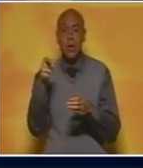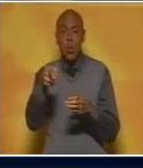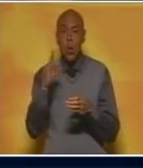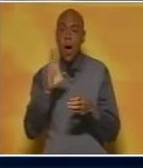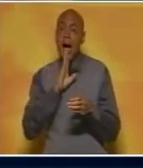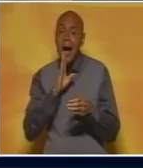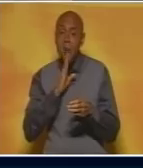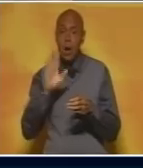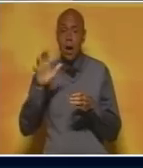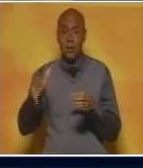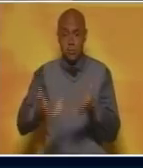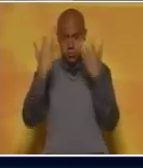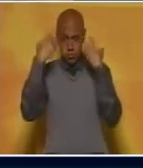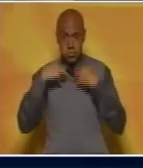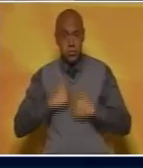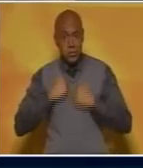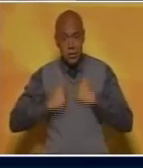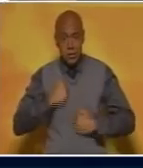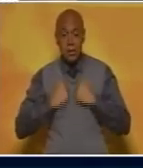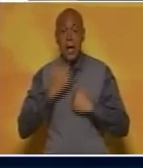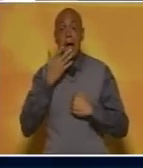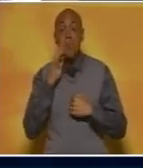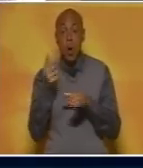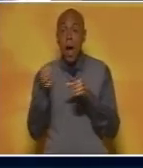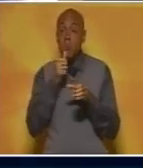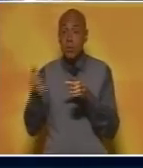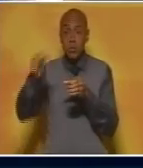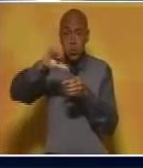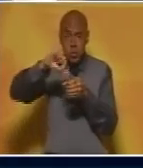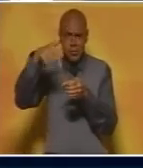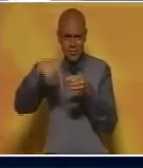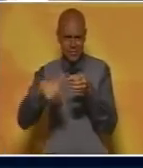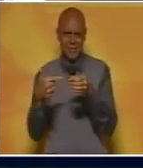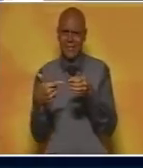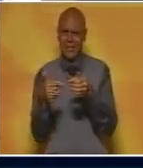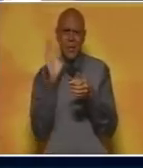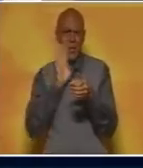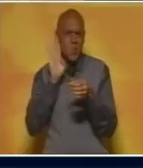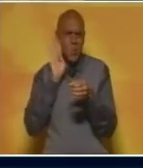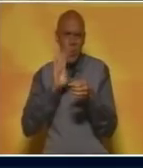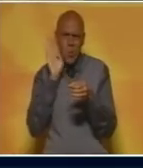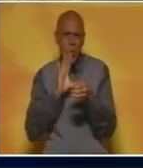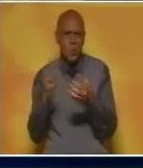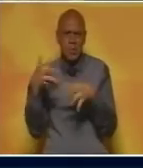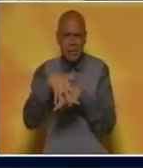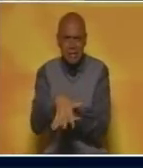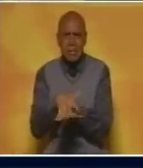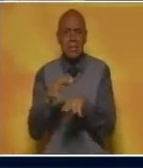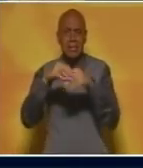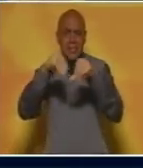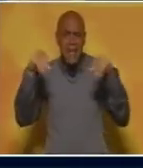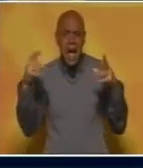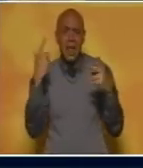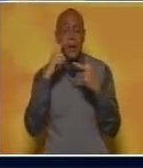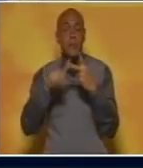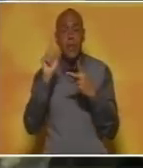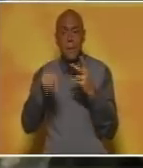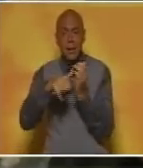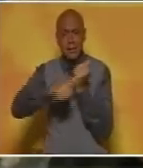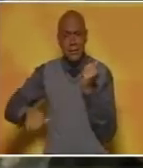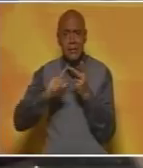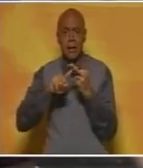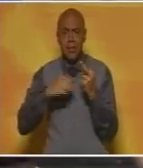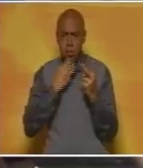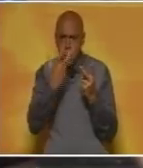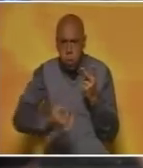agua ahí. Si usted viera cuando uno llena un pipote, mire, la mitad agua y la mitad pantano. Los niños le da diarrea, le da